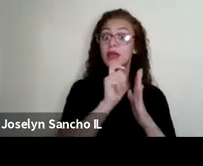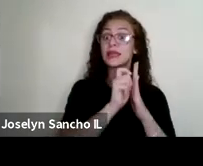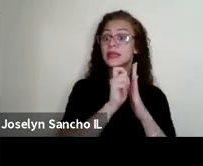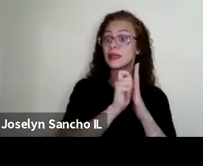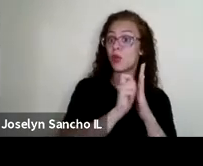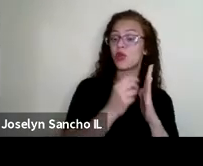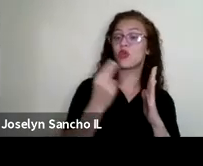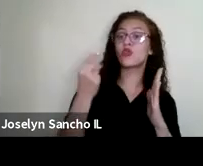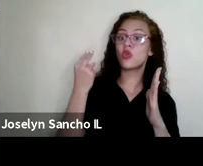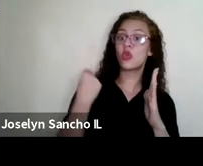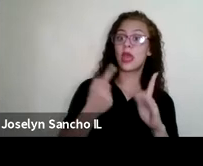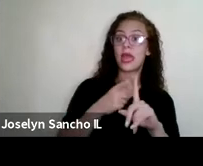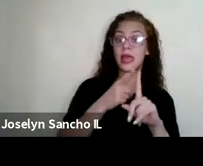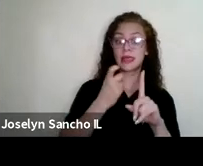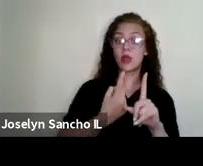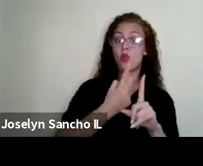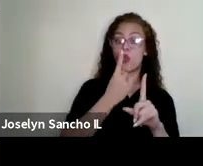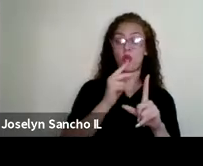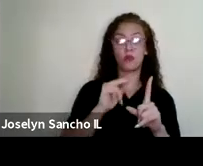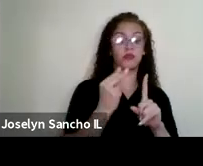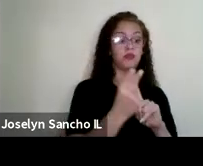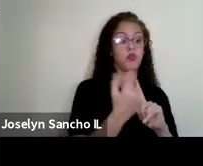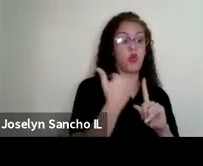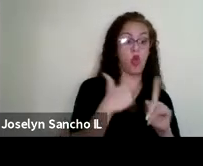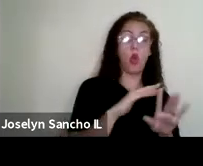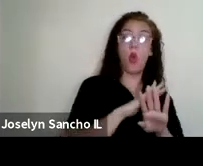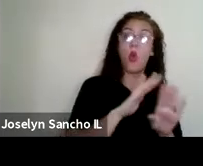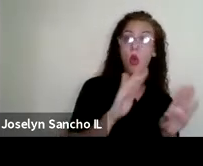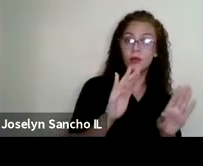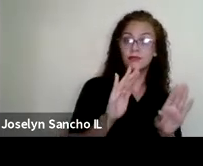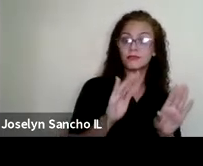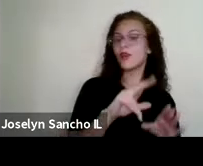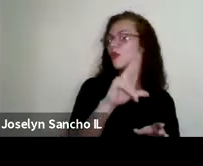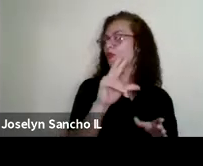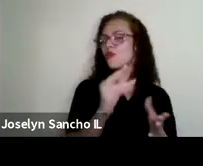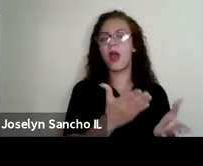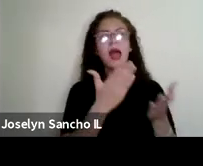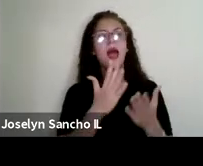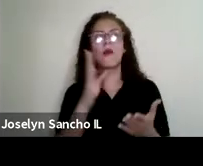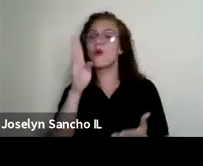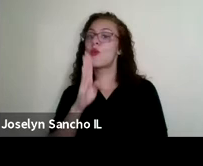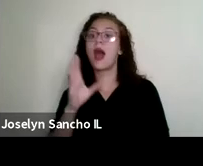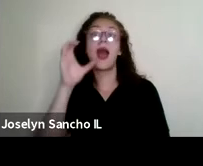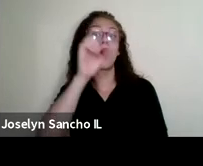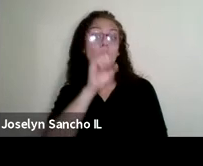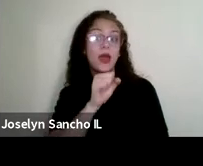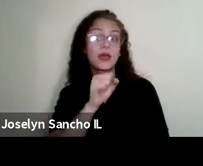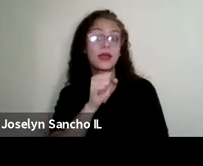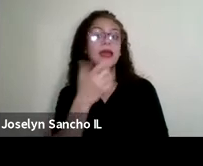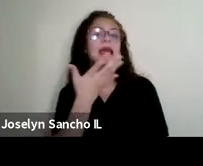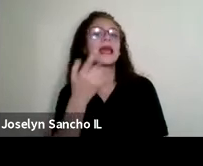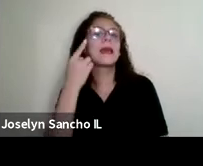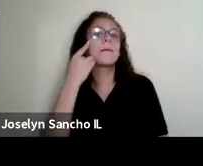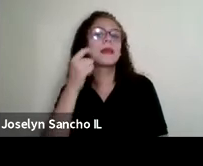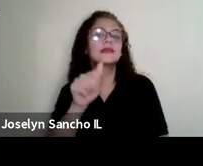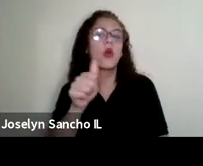la historia desde un solo punto de vista, no nos damos nunca cuenta de lo que están pensando las